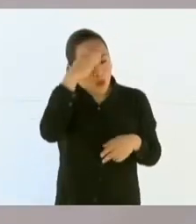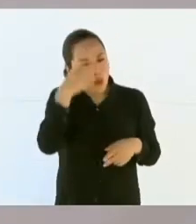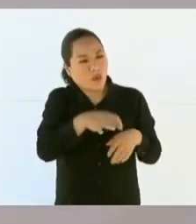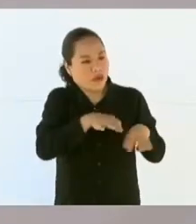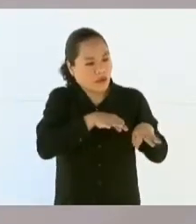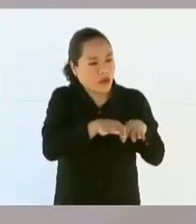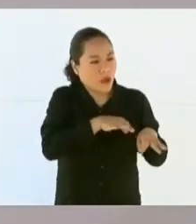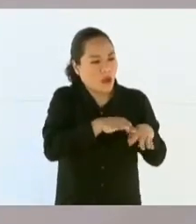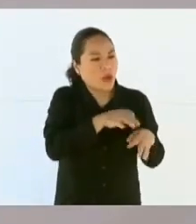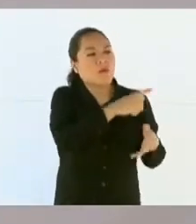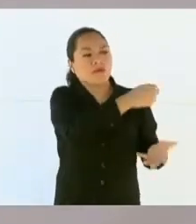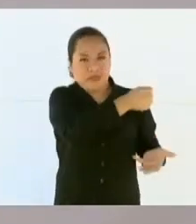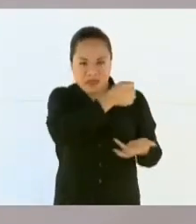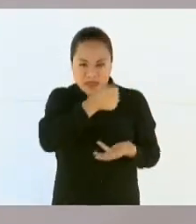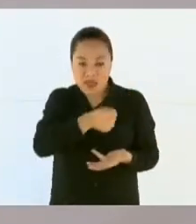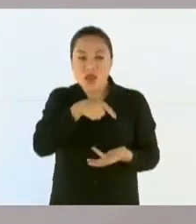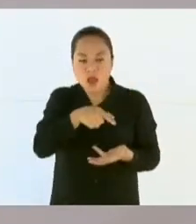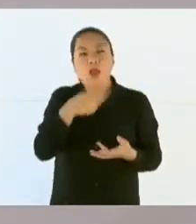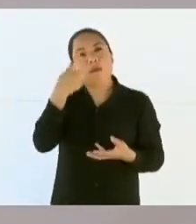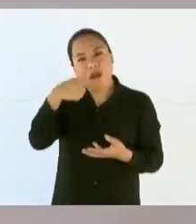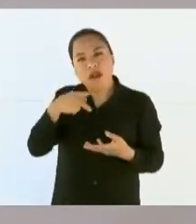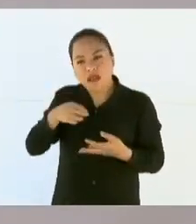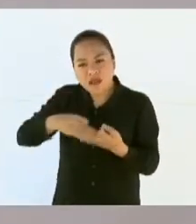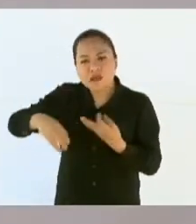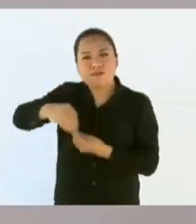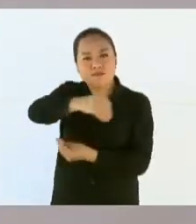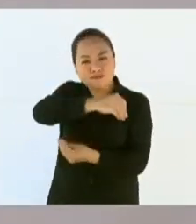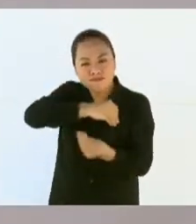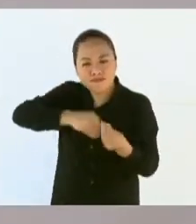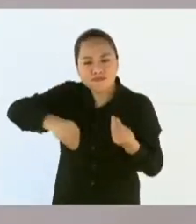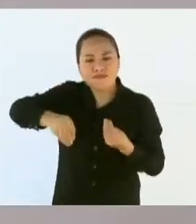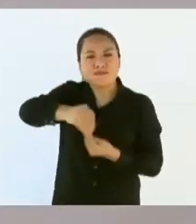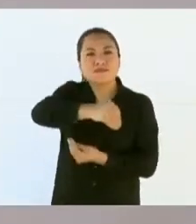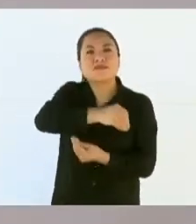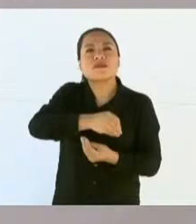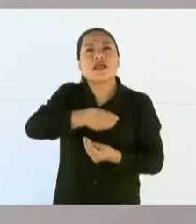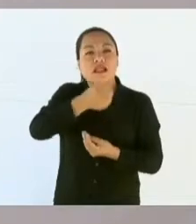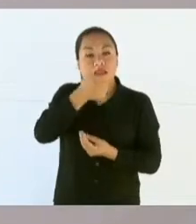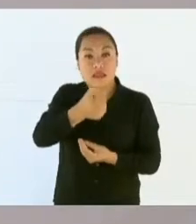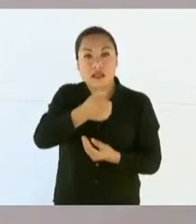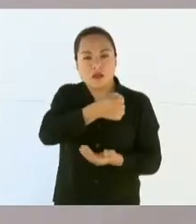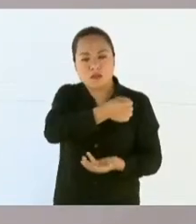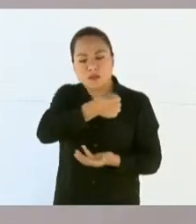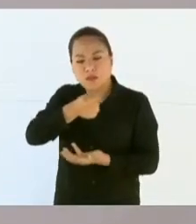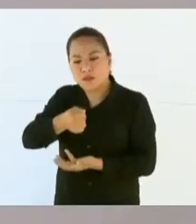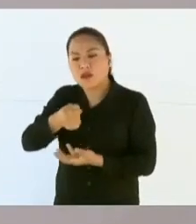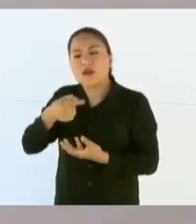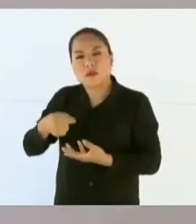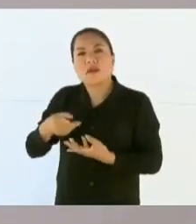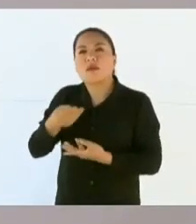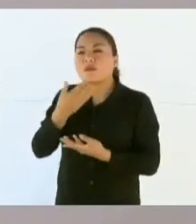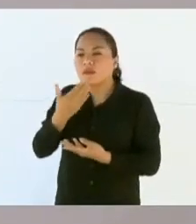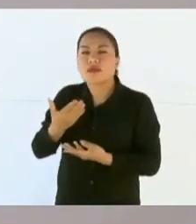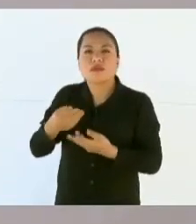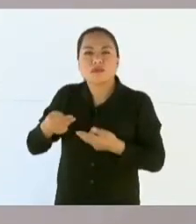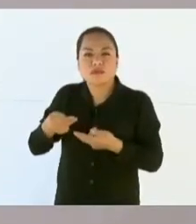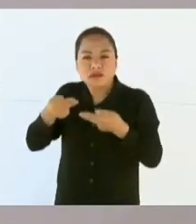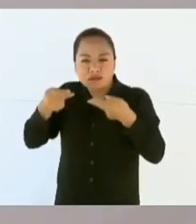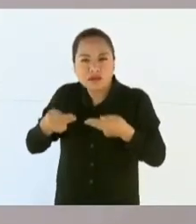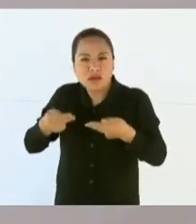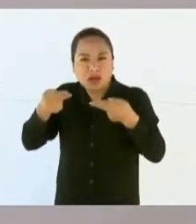se beneficia la región, se reactiva el comercio, se reactiva la economía.